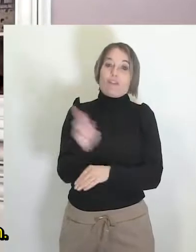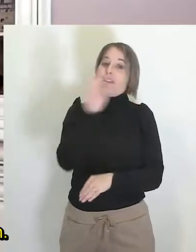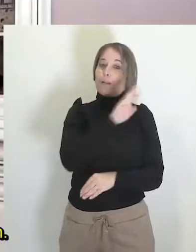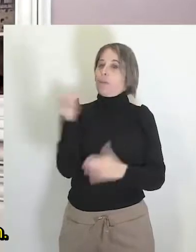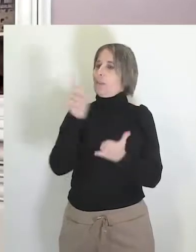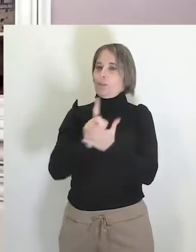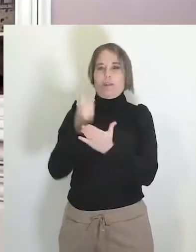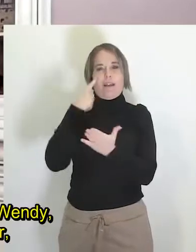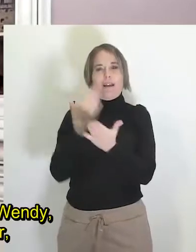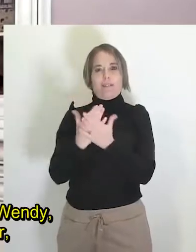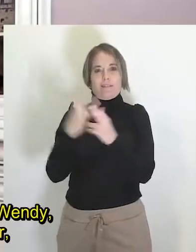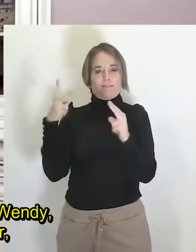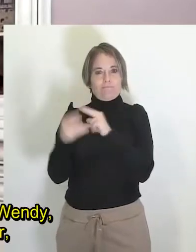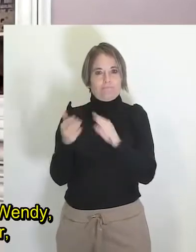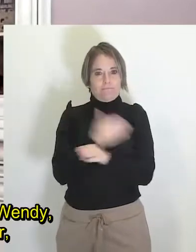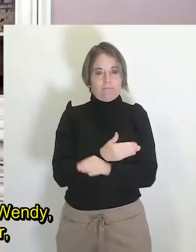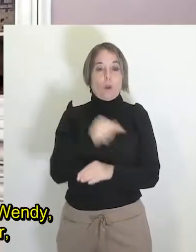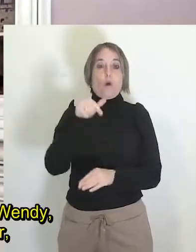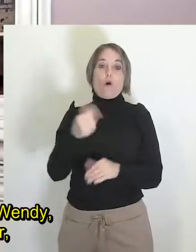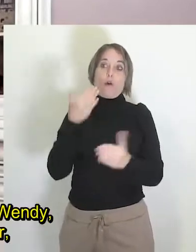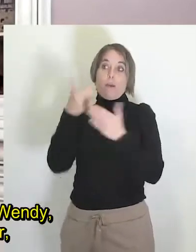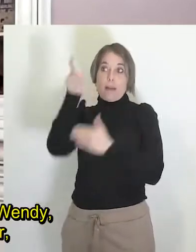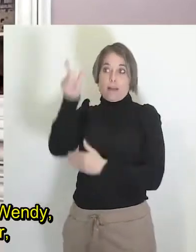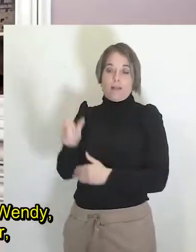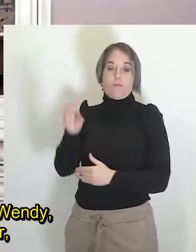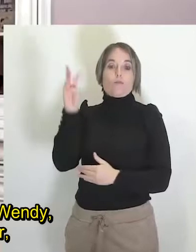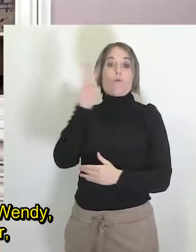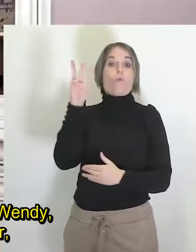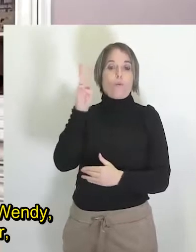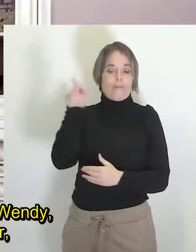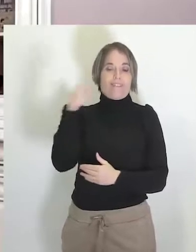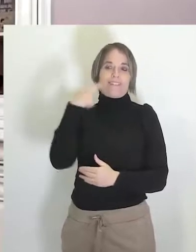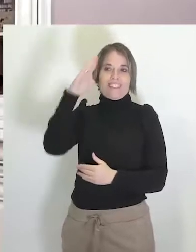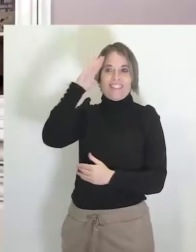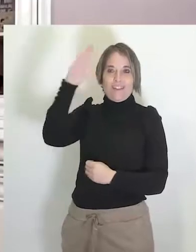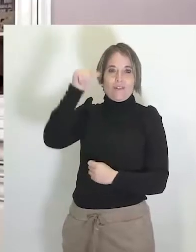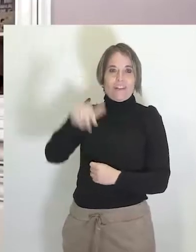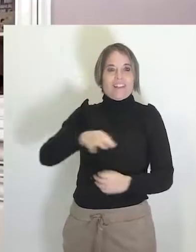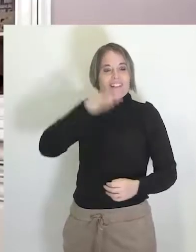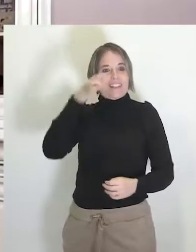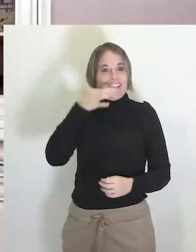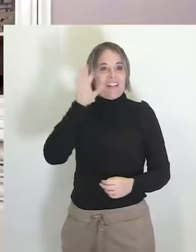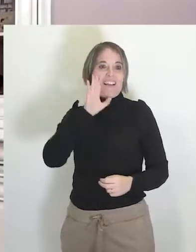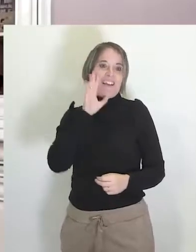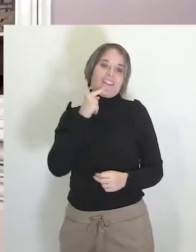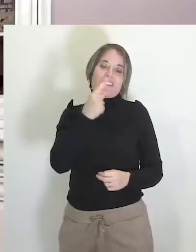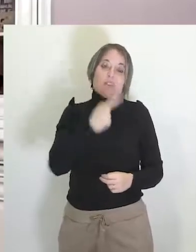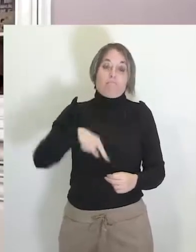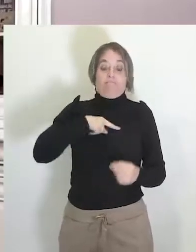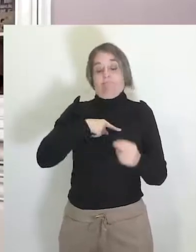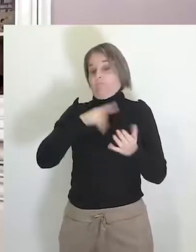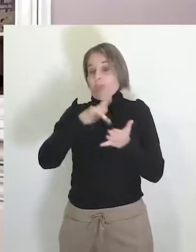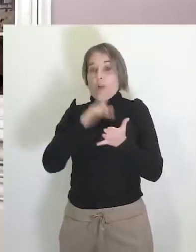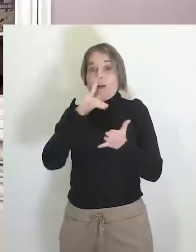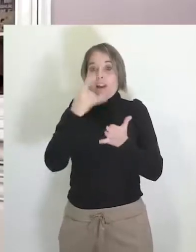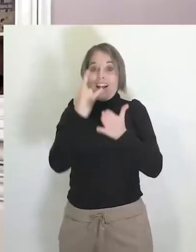no repetición. Y hoy charlaremos con ella, con Wendy, a la que ya vamos a saludar, y aunque esta charla, por lo que decimos, por motivos